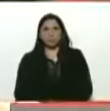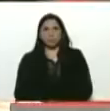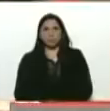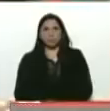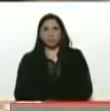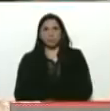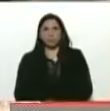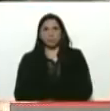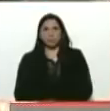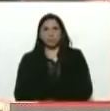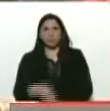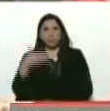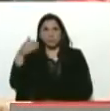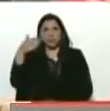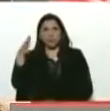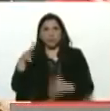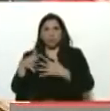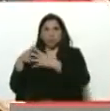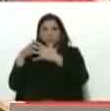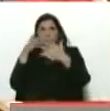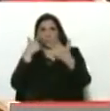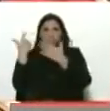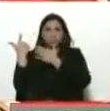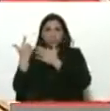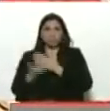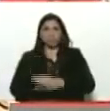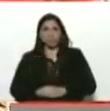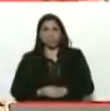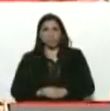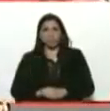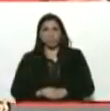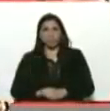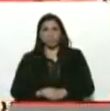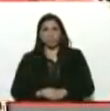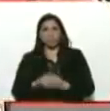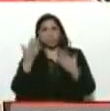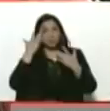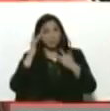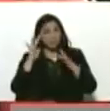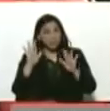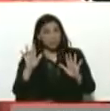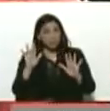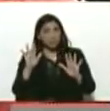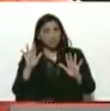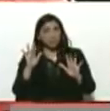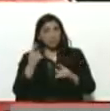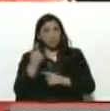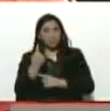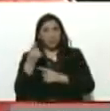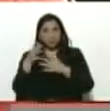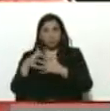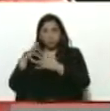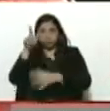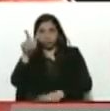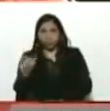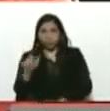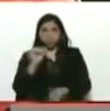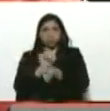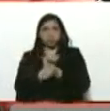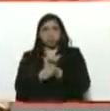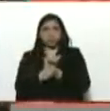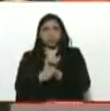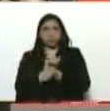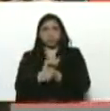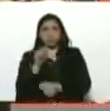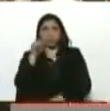Esa tiene la bandera de Estados Unidos. Se presume que es de un ciudadano norteamericano de los capturados. Esta